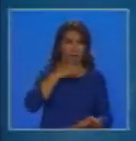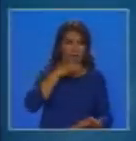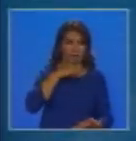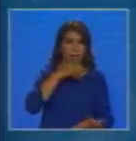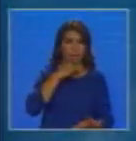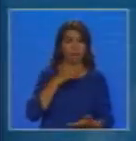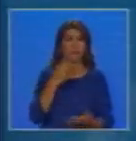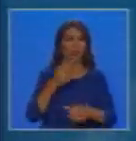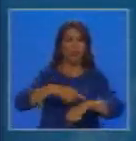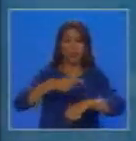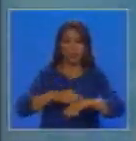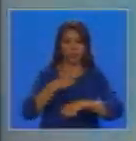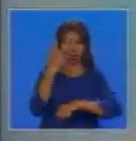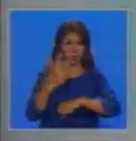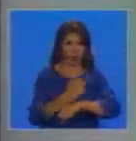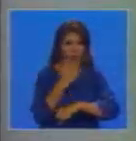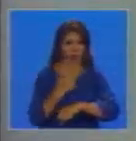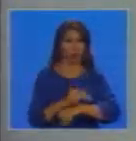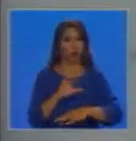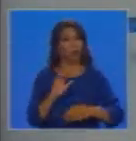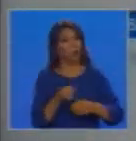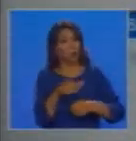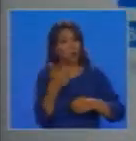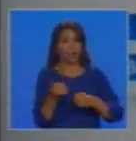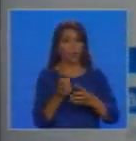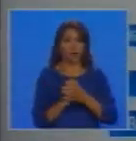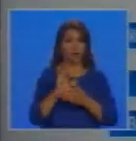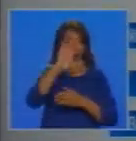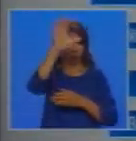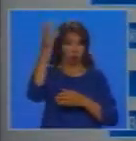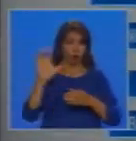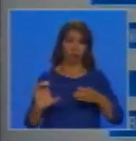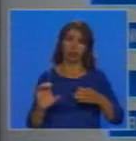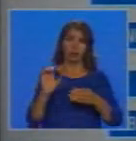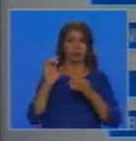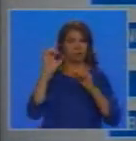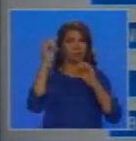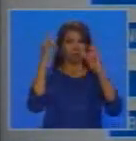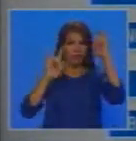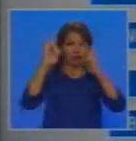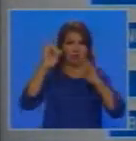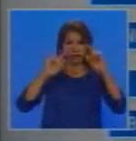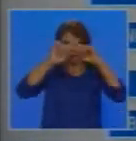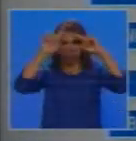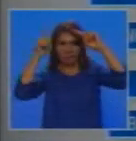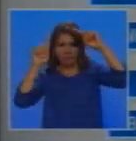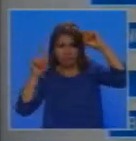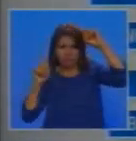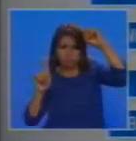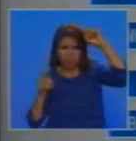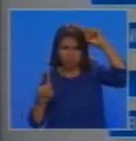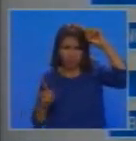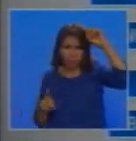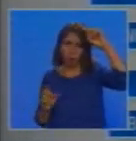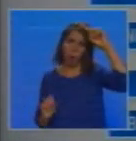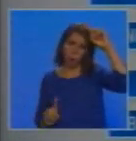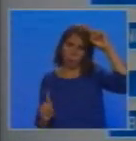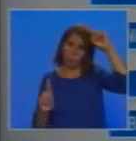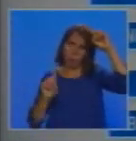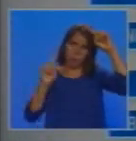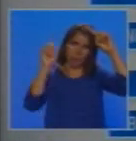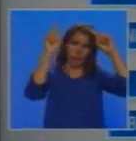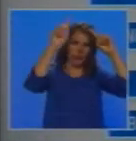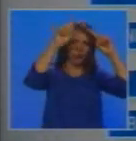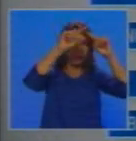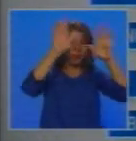pero si desean realizarlo por la Ruta del Sol, pueden comenzar por Salinas, Ballenita, Valdivia, Manglar Alto, Montañita, Puerto López,